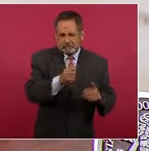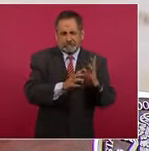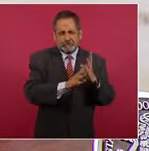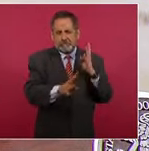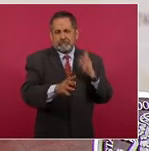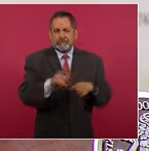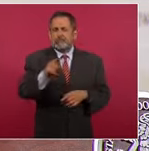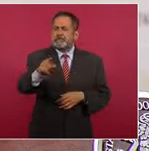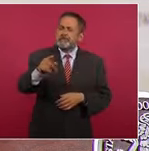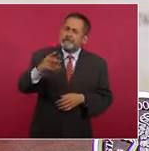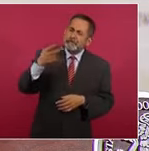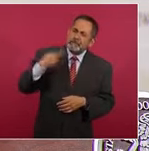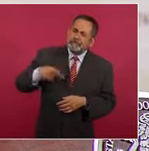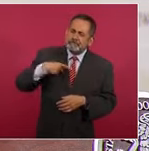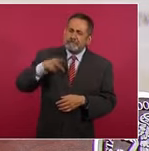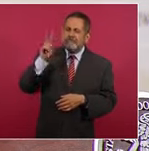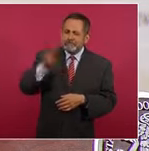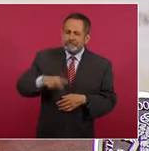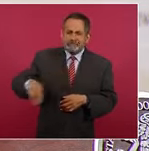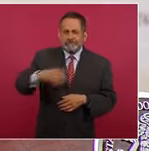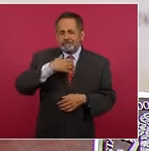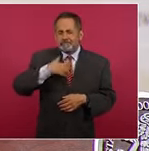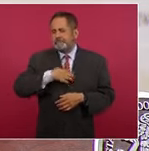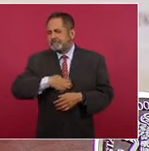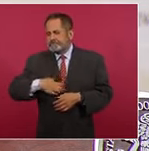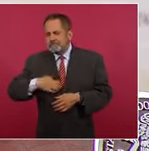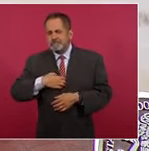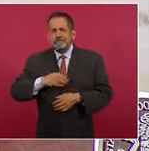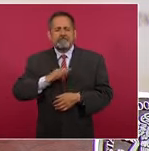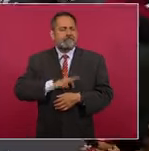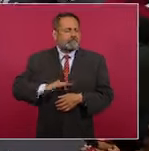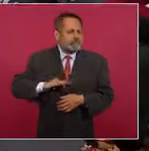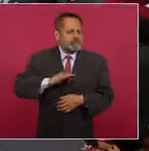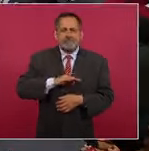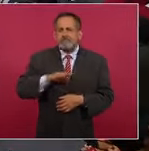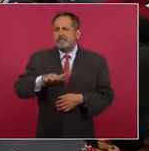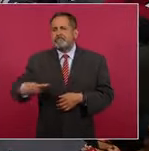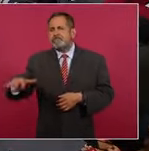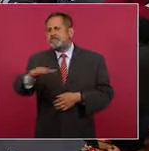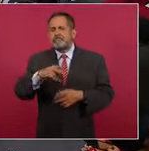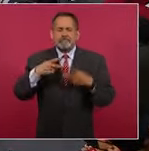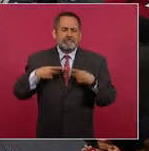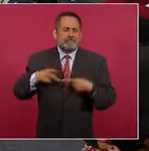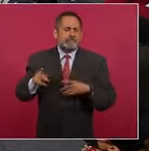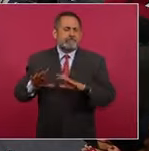La gente está contenta, hay felicidad en nuestro pueblo.